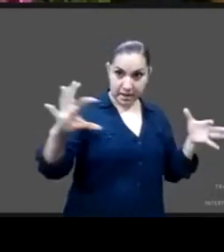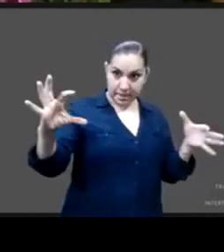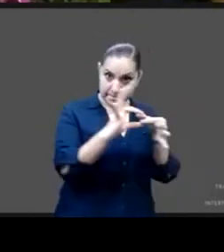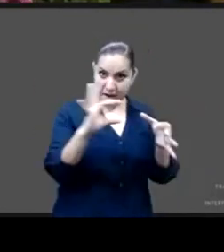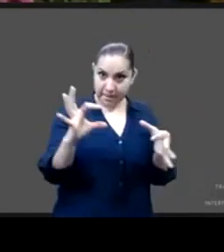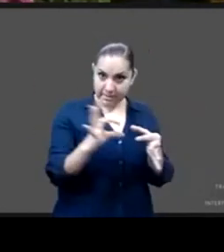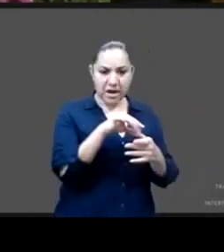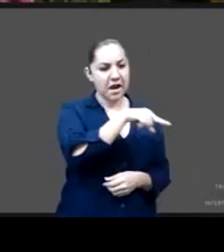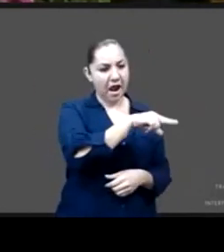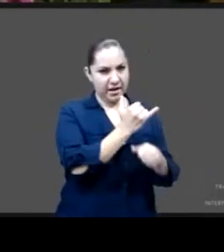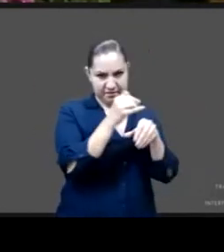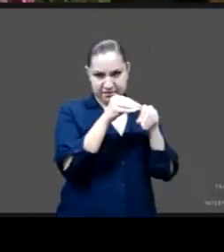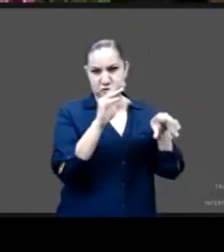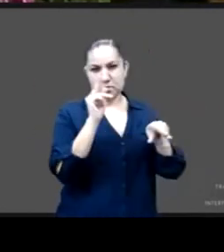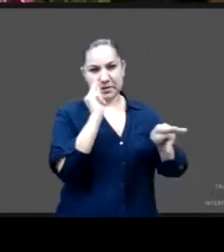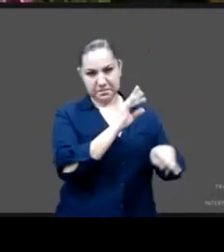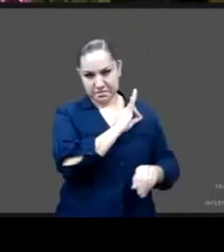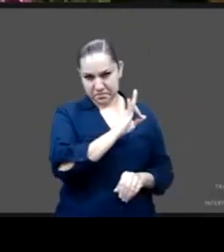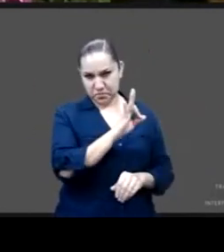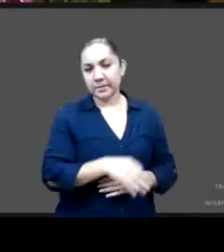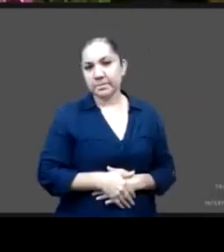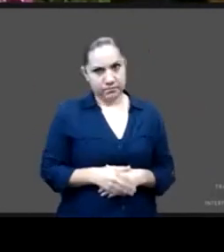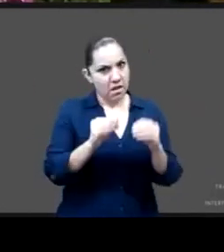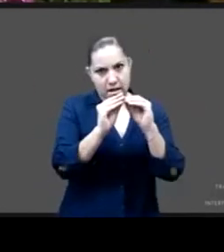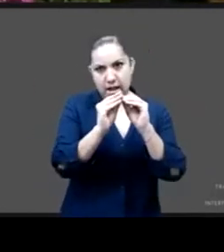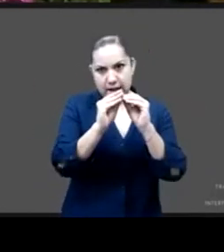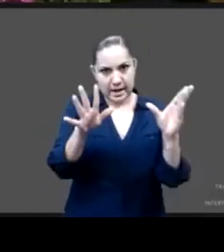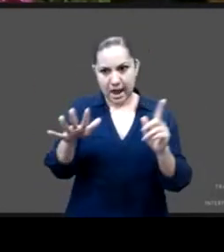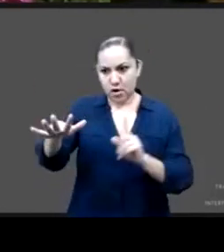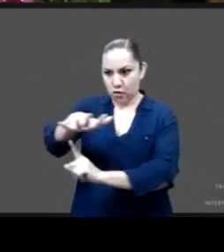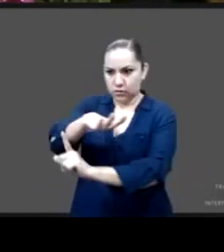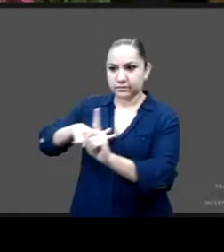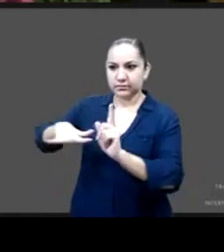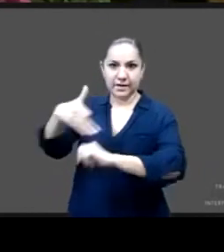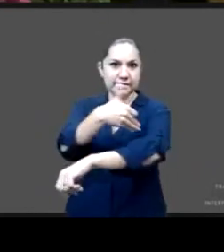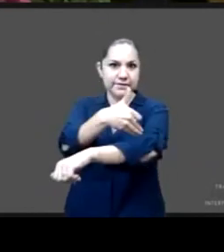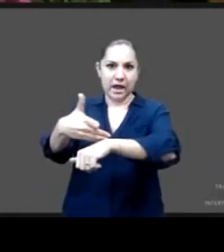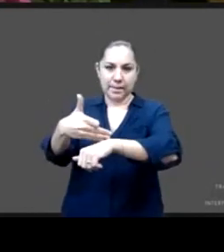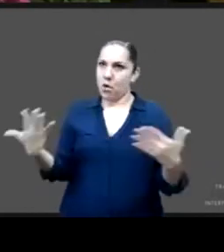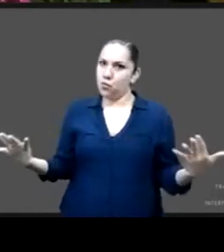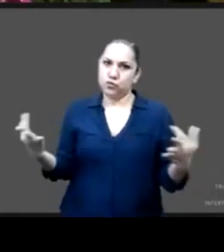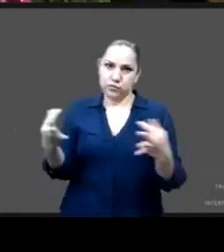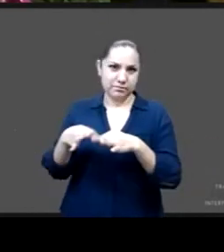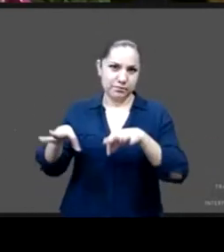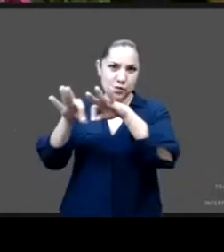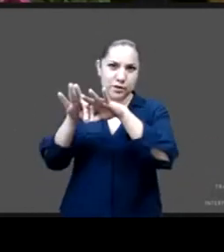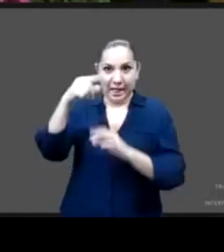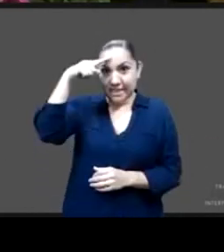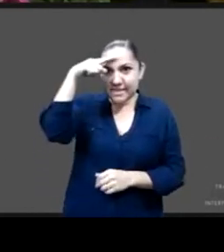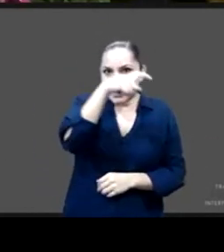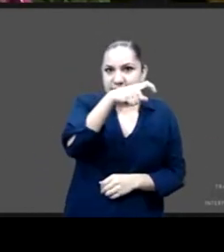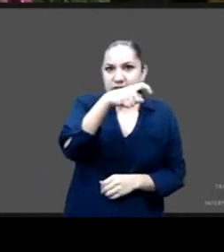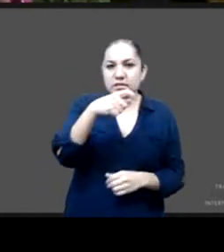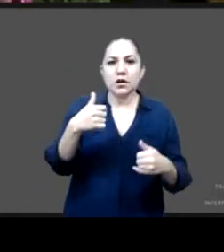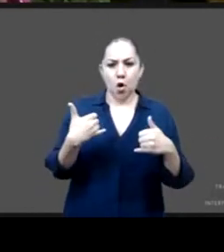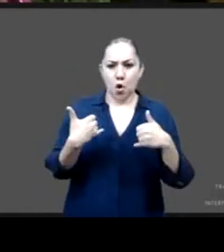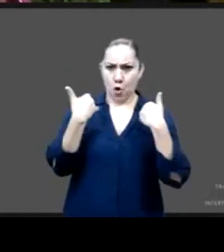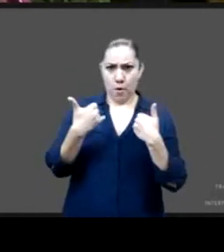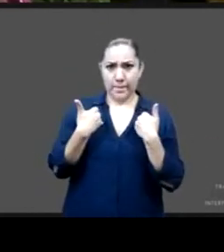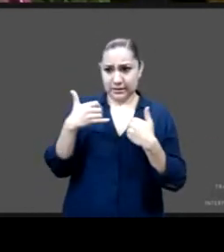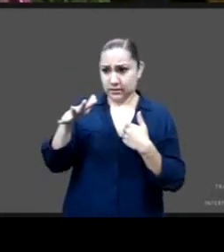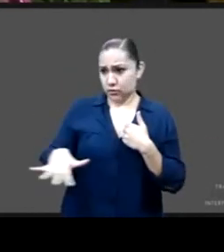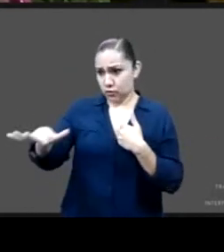claro que el ámbito familiar es de vital importancia creo que no podemos separar a nuestros jóvenes de sus familias creo que hay que trabajar